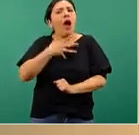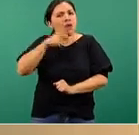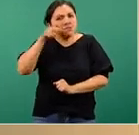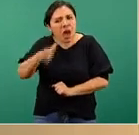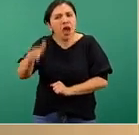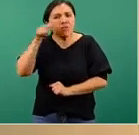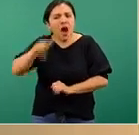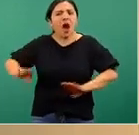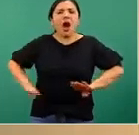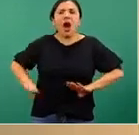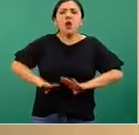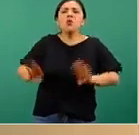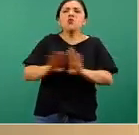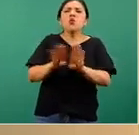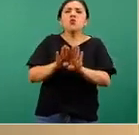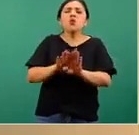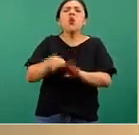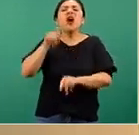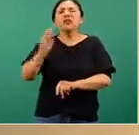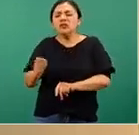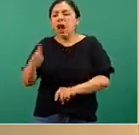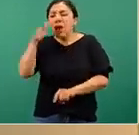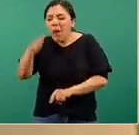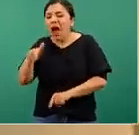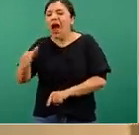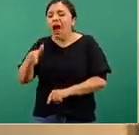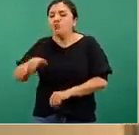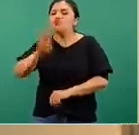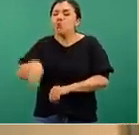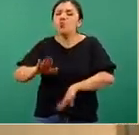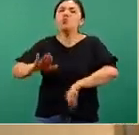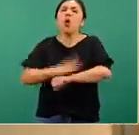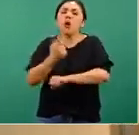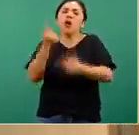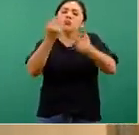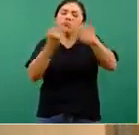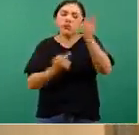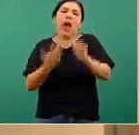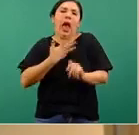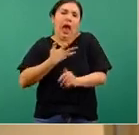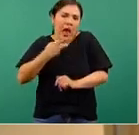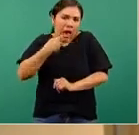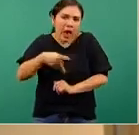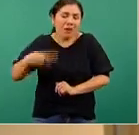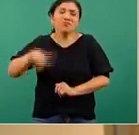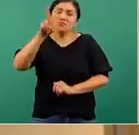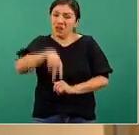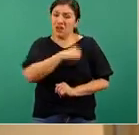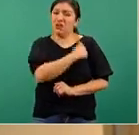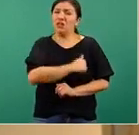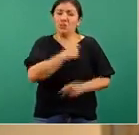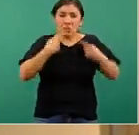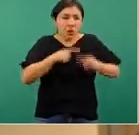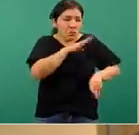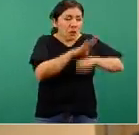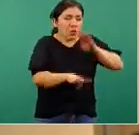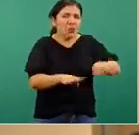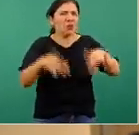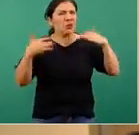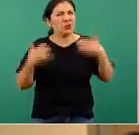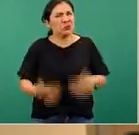hallazgos correspondientes a la causa de la muerte. Es lamentable, obviamente, que las personas pierdan la vida,